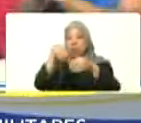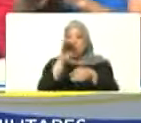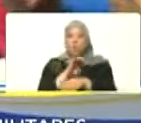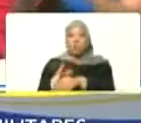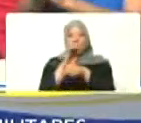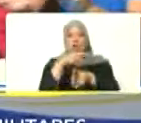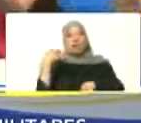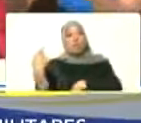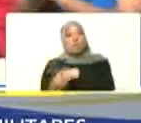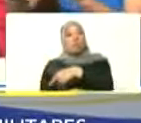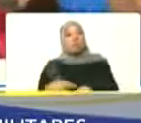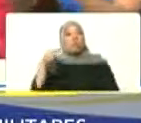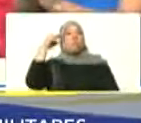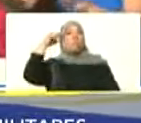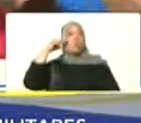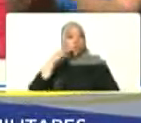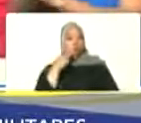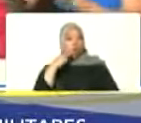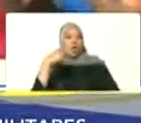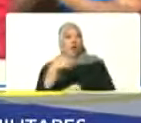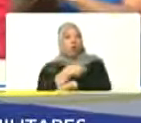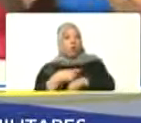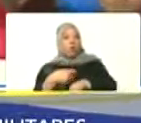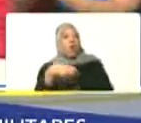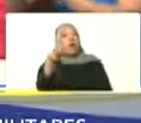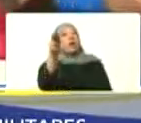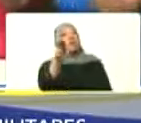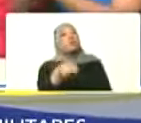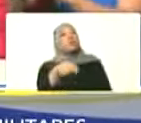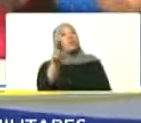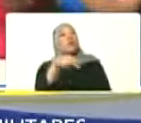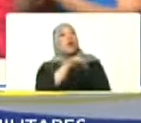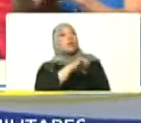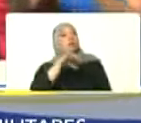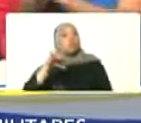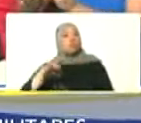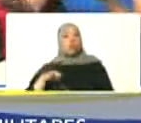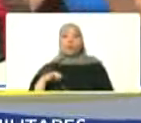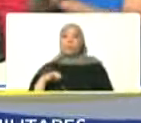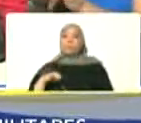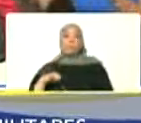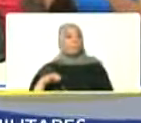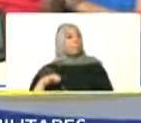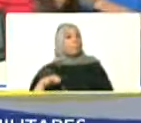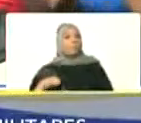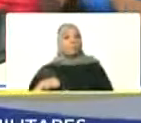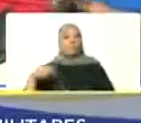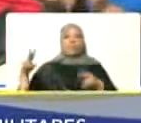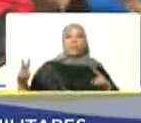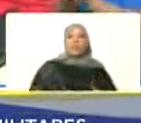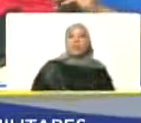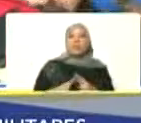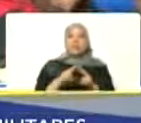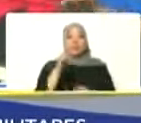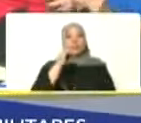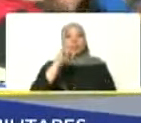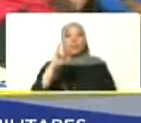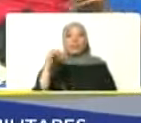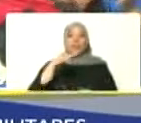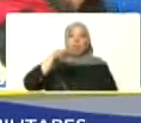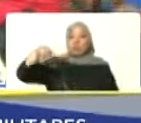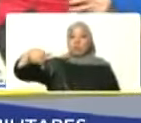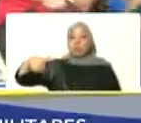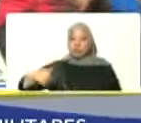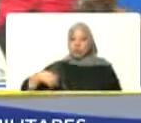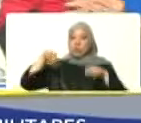su revolución bolivariana, por su gobierno, que nunca las han dejado solas. Les encanta, me han dicho, presidente, la idea de que a través de